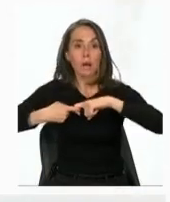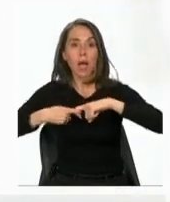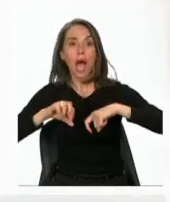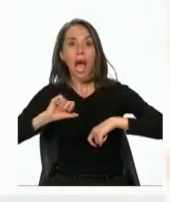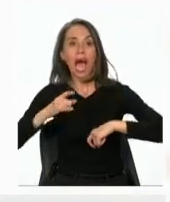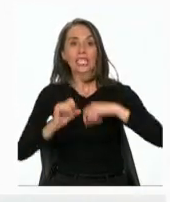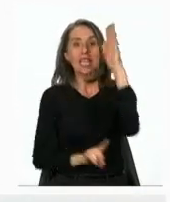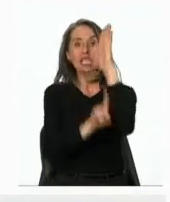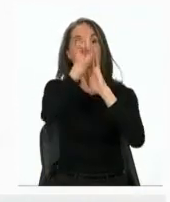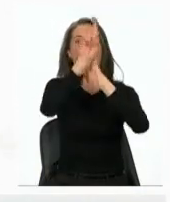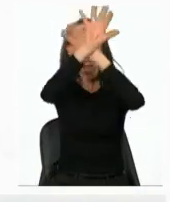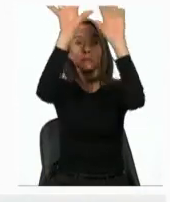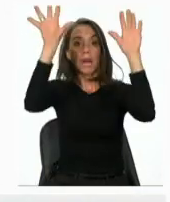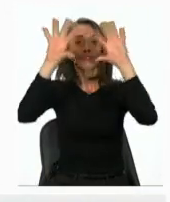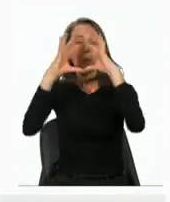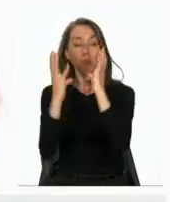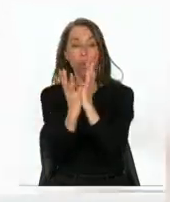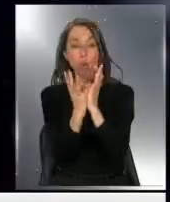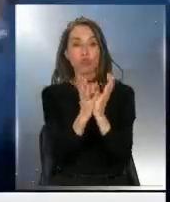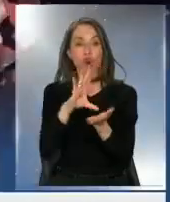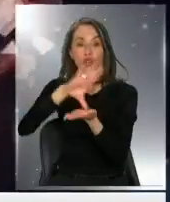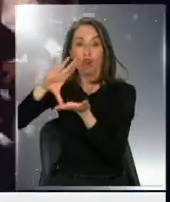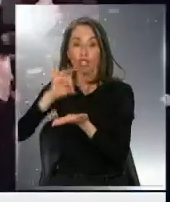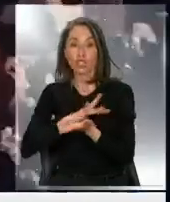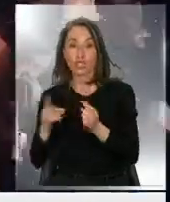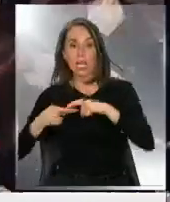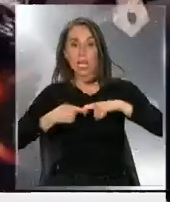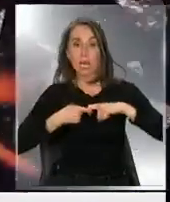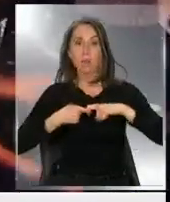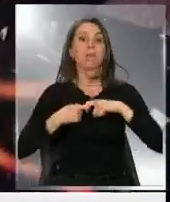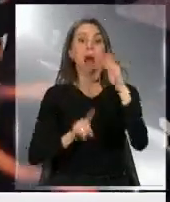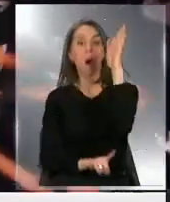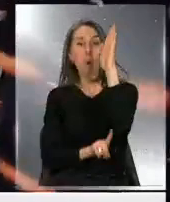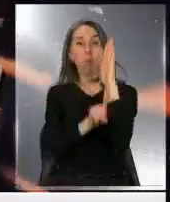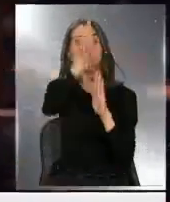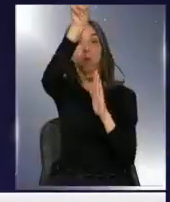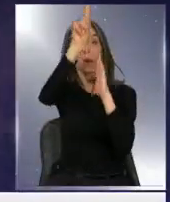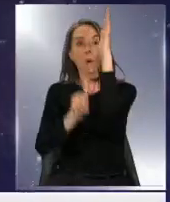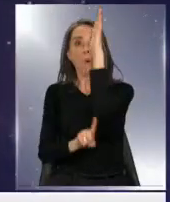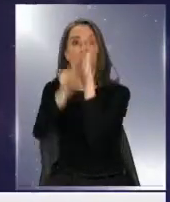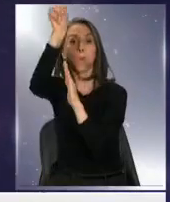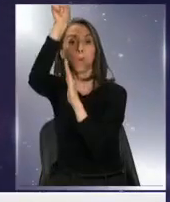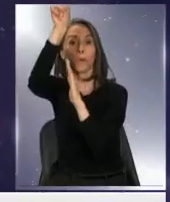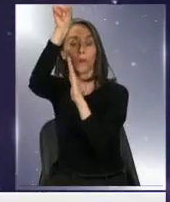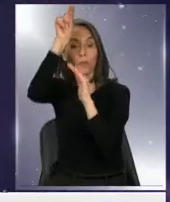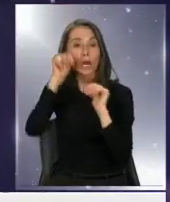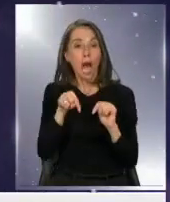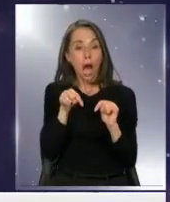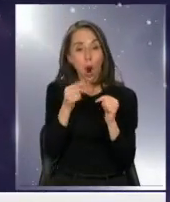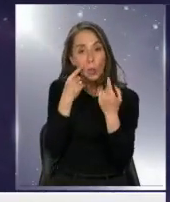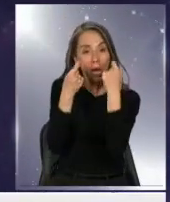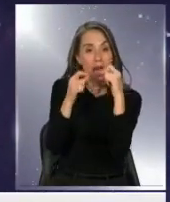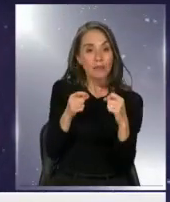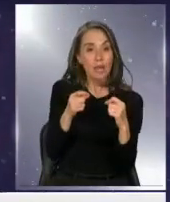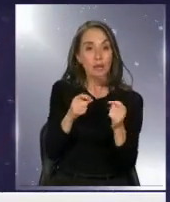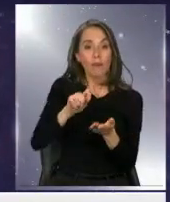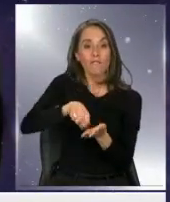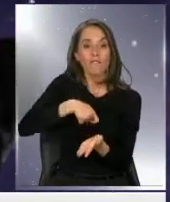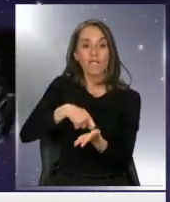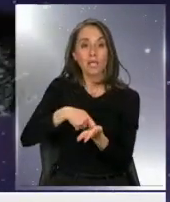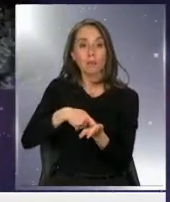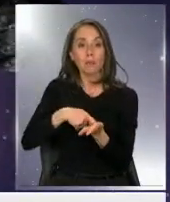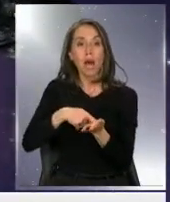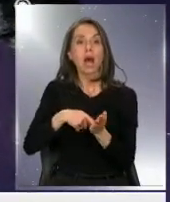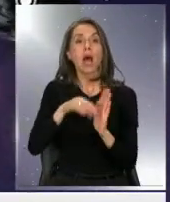a nivel mundial poder tener más cercanía en los desarrollos espaciales, sin ir más lejos. Hoy en día estamos evaluando la firma de